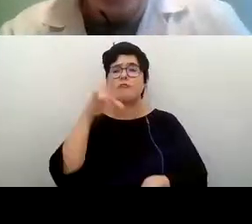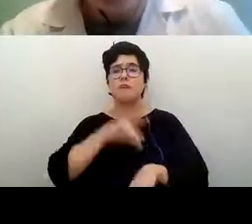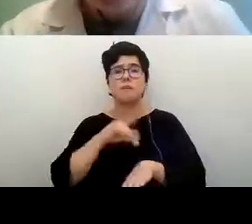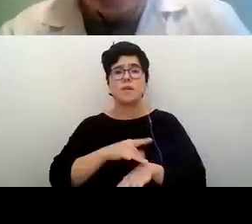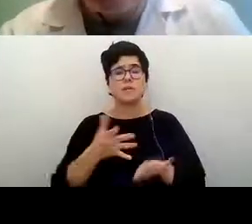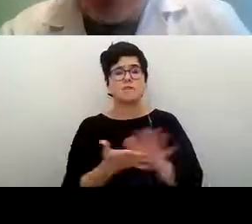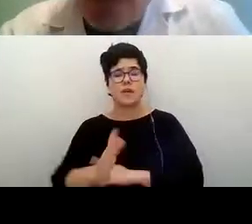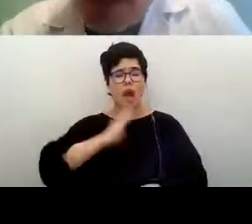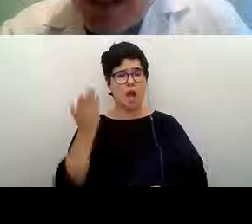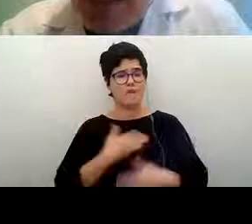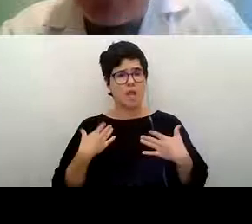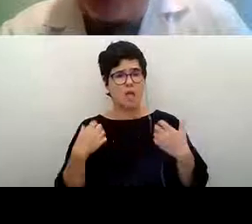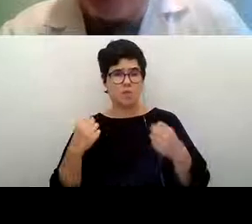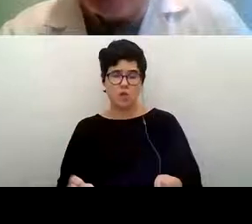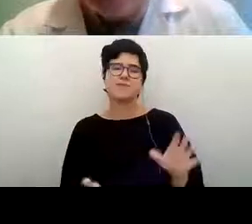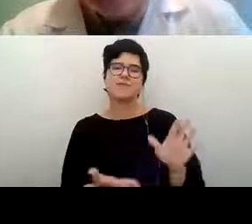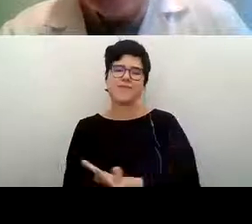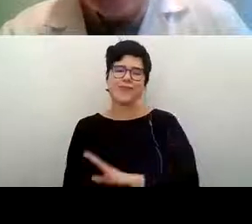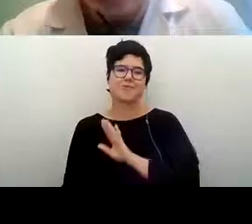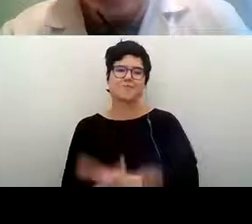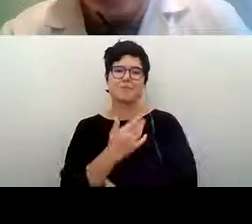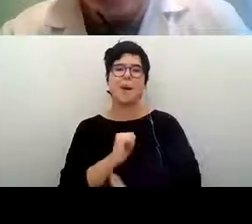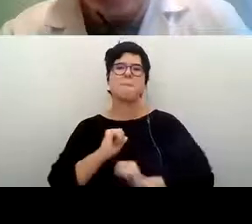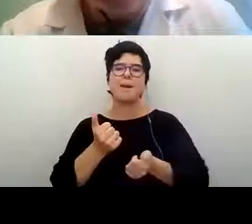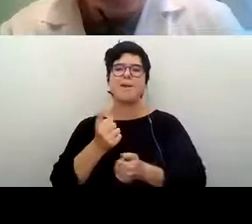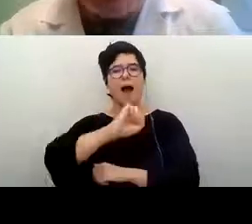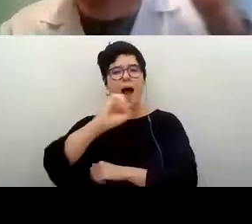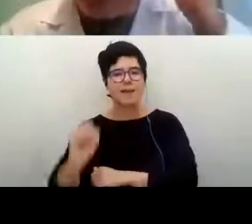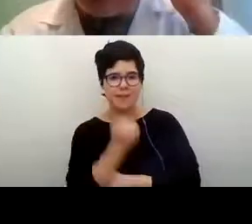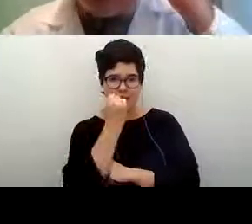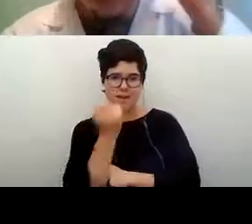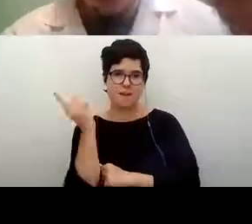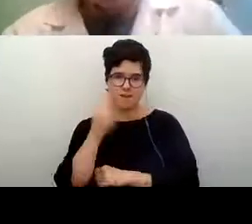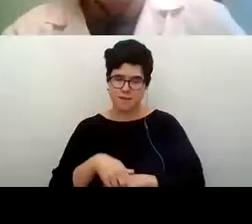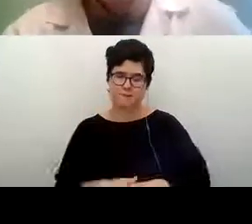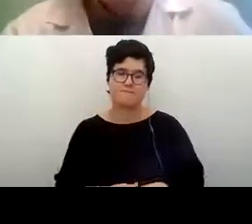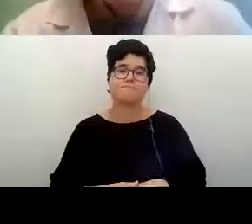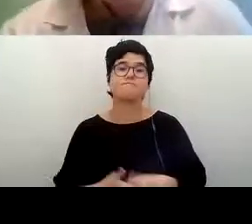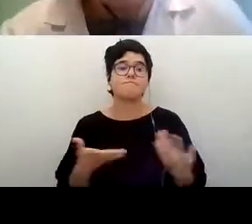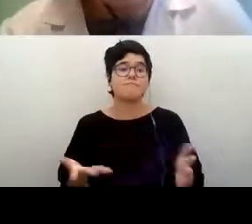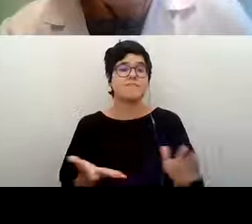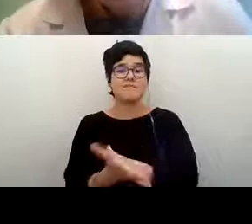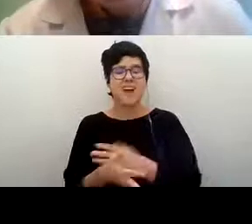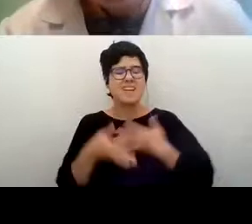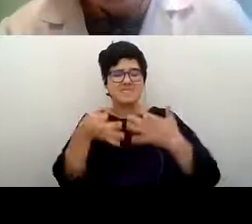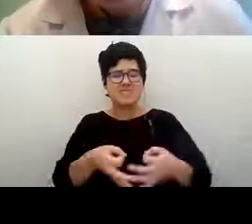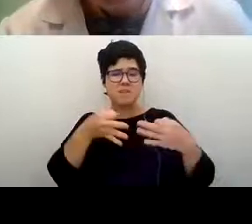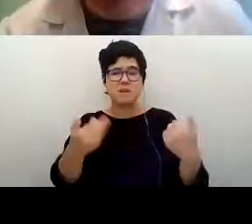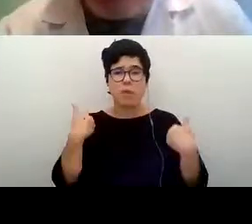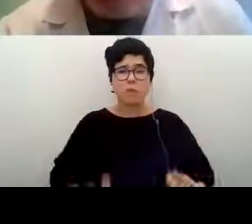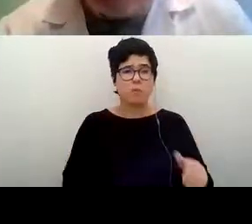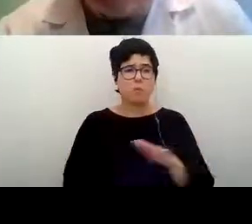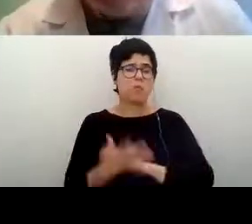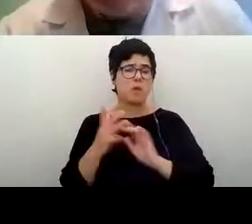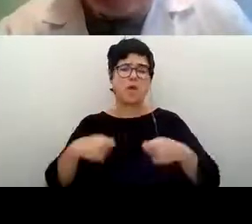salud muchas veces acaba generando astenia. La astenia, por tanto, no siempre es fisiológica.